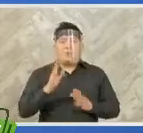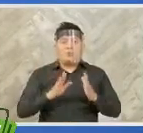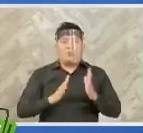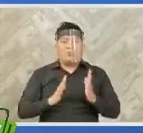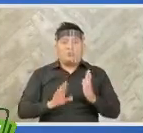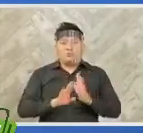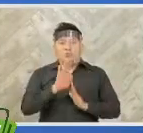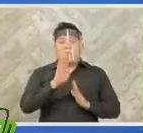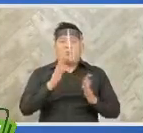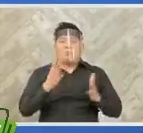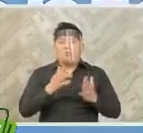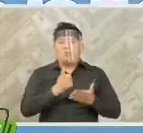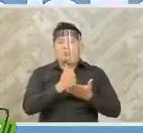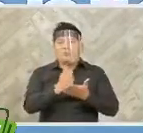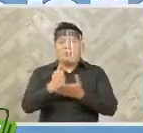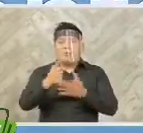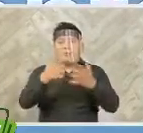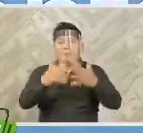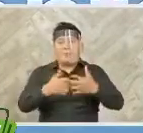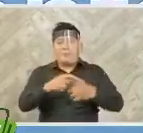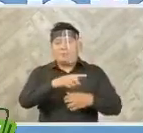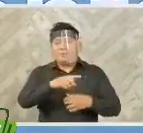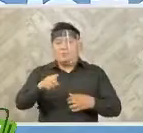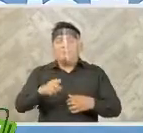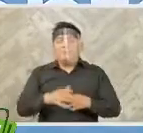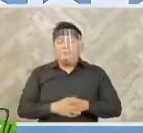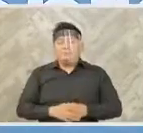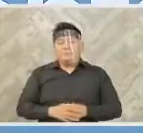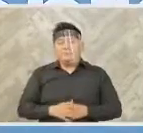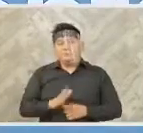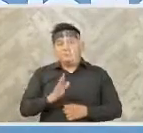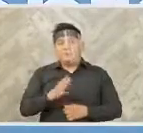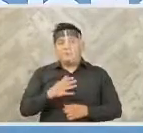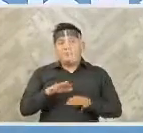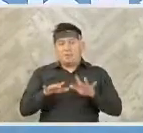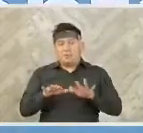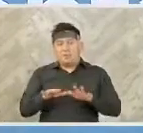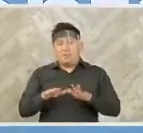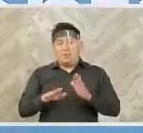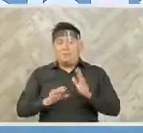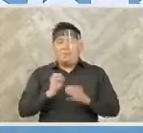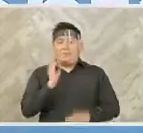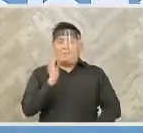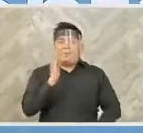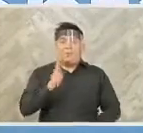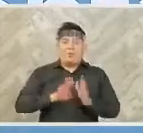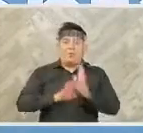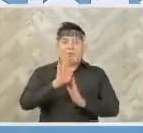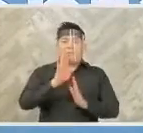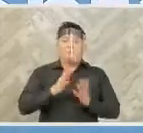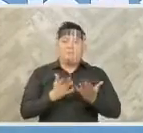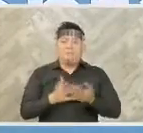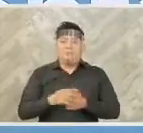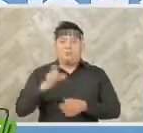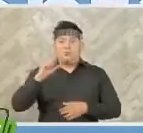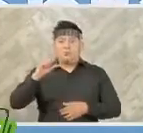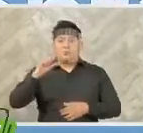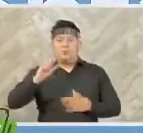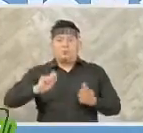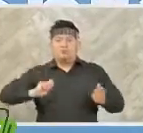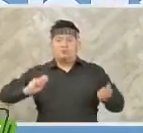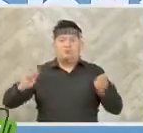sector empresarial. Vale, perfecto. Desde la Secretaría del Banco del Progreso se implementaron programas como Cúcuta, una transformación